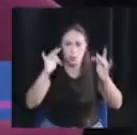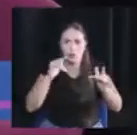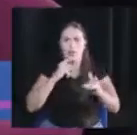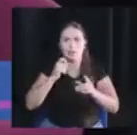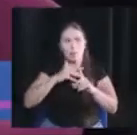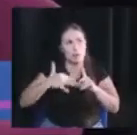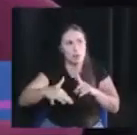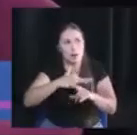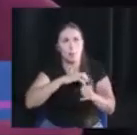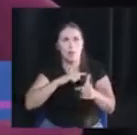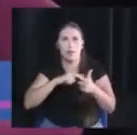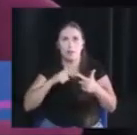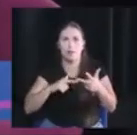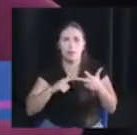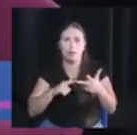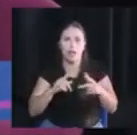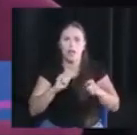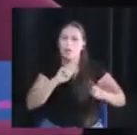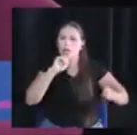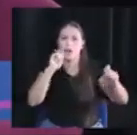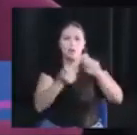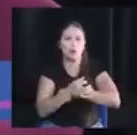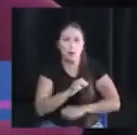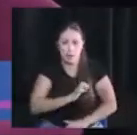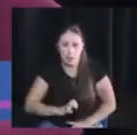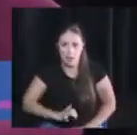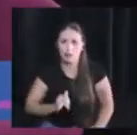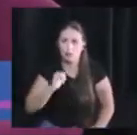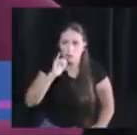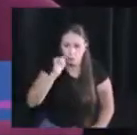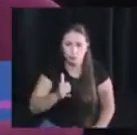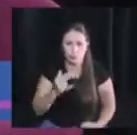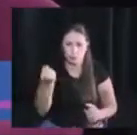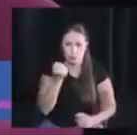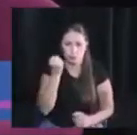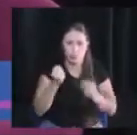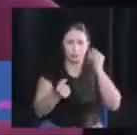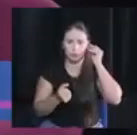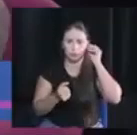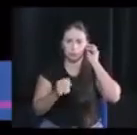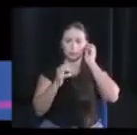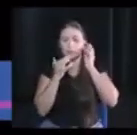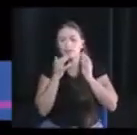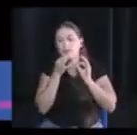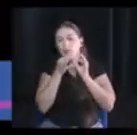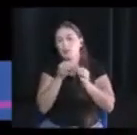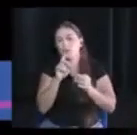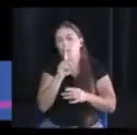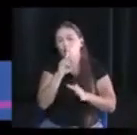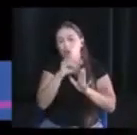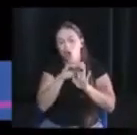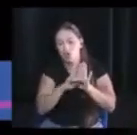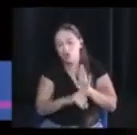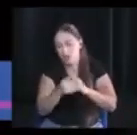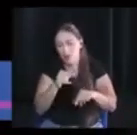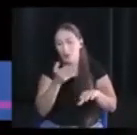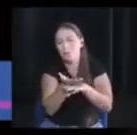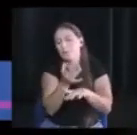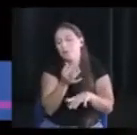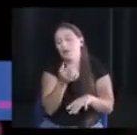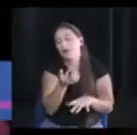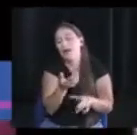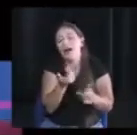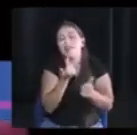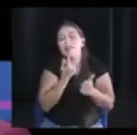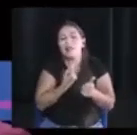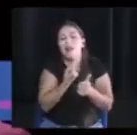medio ambiente, hablar de transformar el Estado y de muchas otras cosas. No te pido que me tires 12 premisas para ese proyecto nuevo, pero algunas